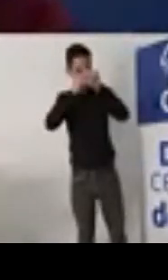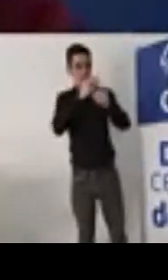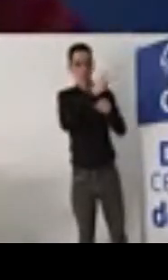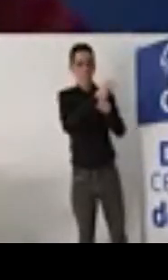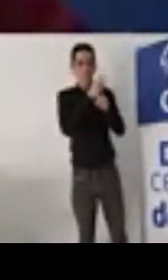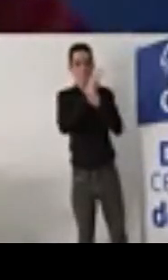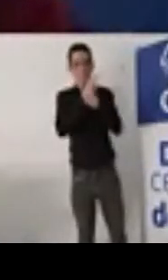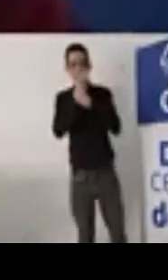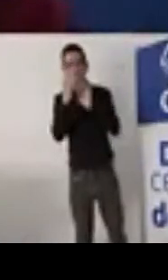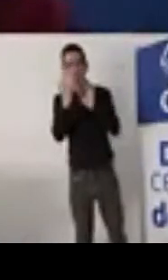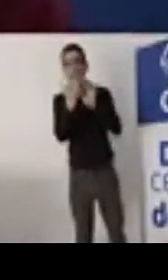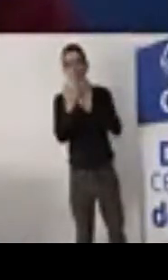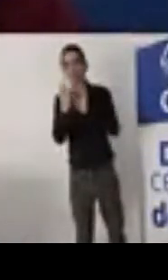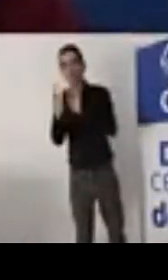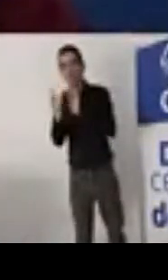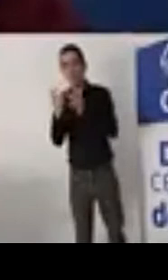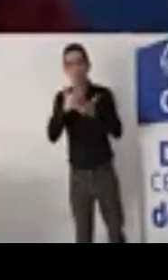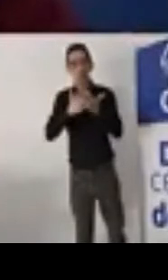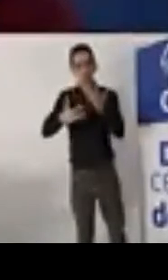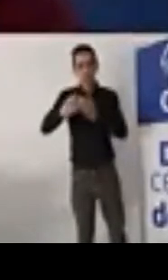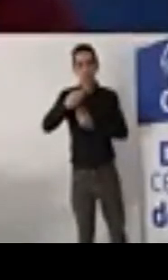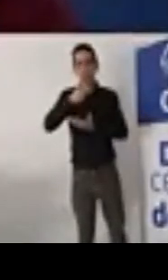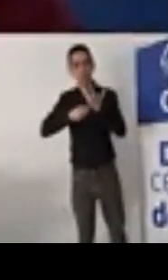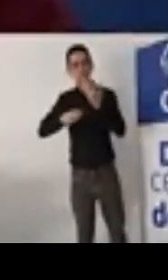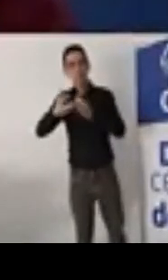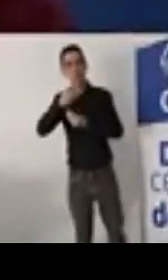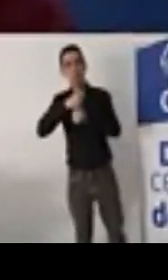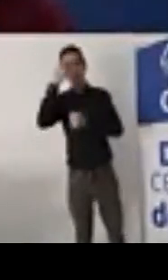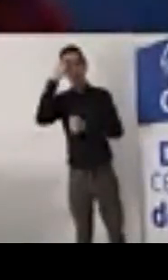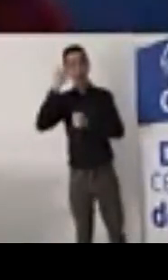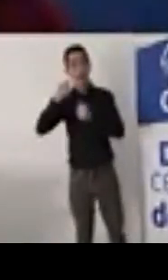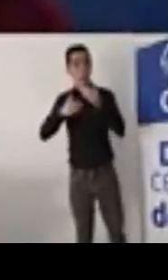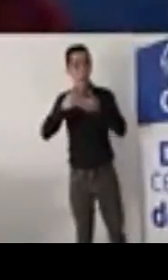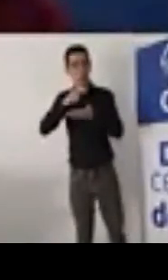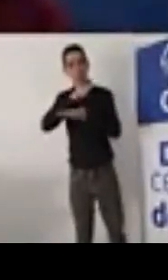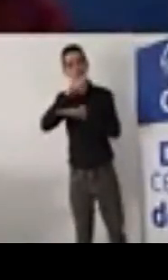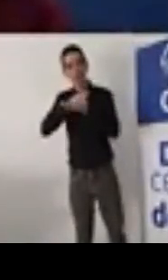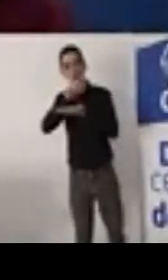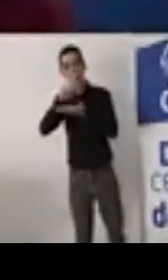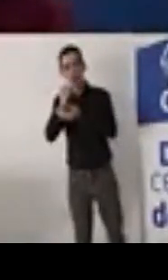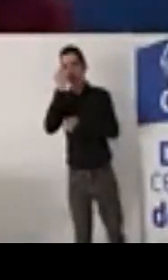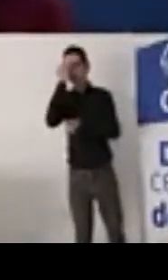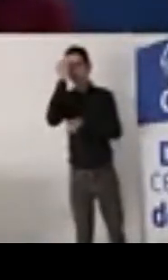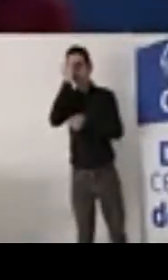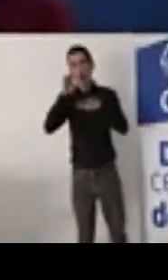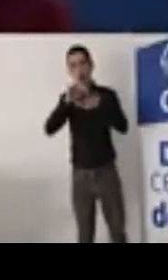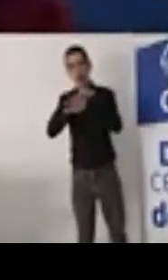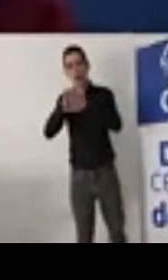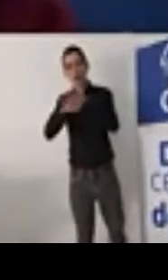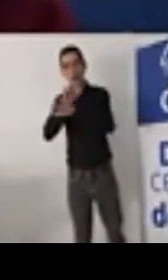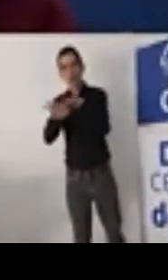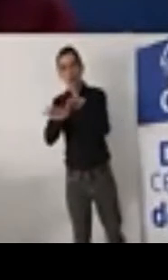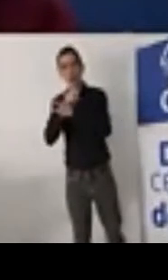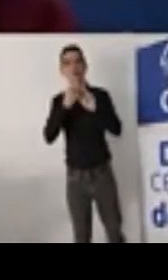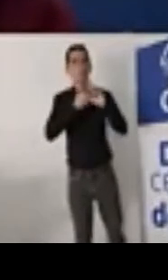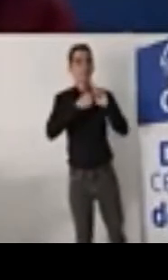es muy importante para poder seguir desarrollando estas políticas públicas desde la ciudadanía, con esta participación, con esta